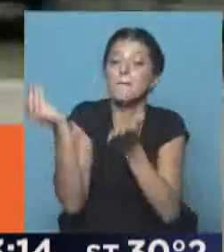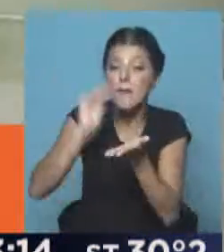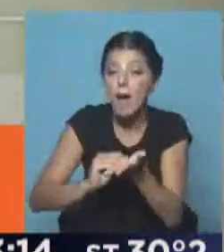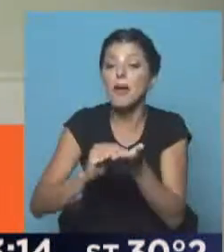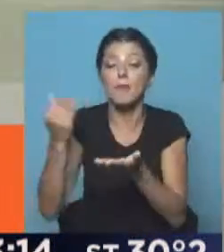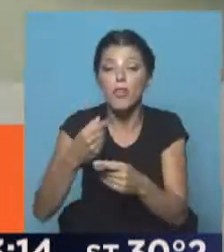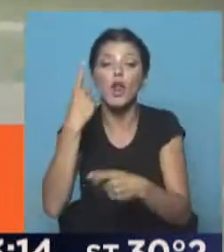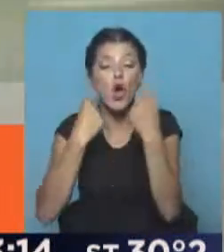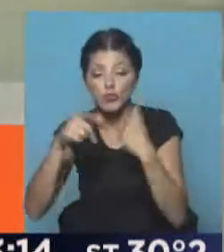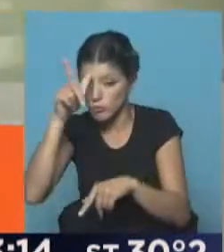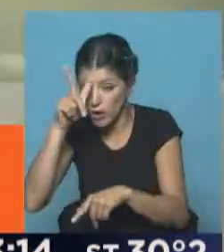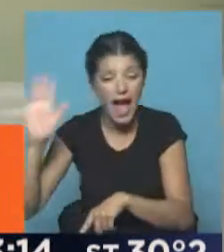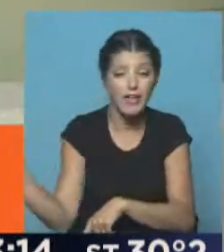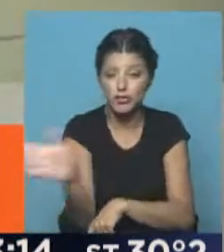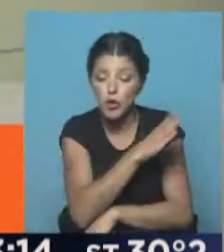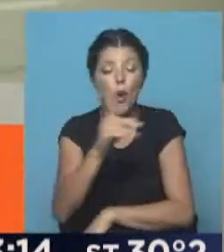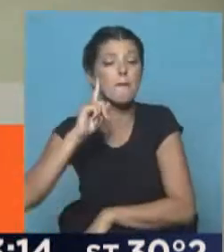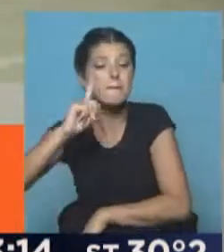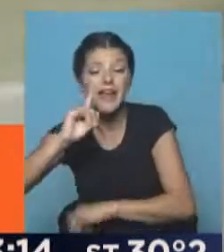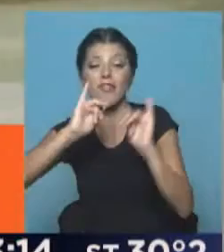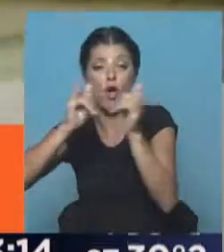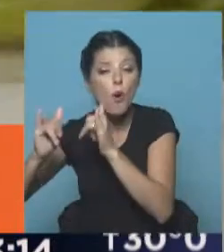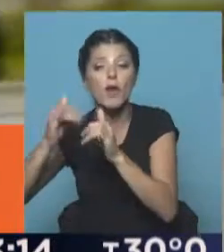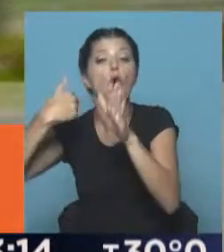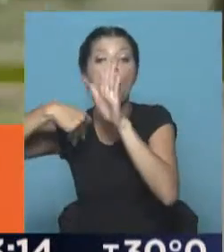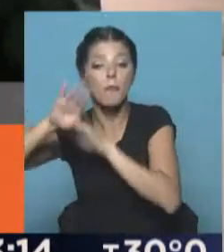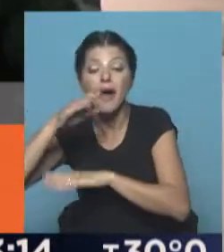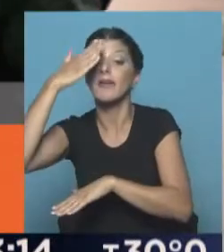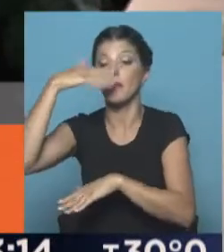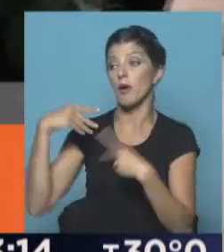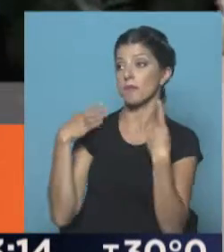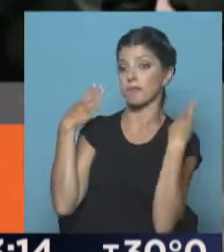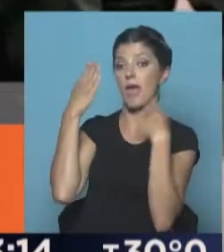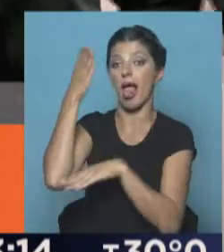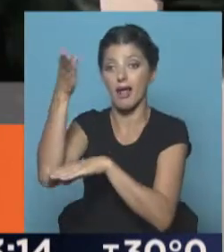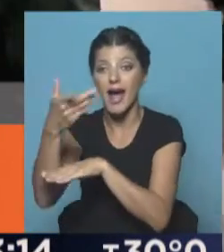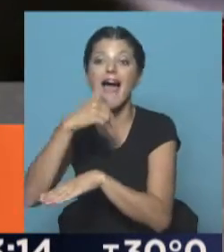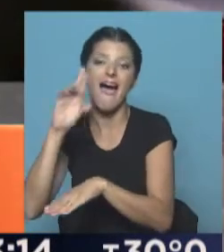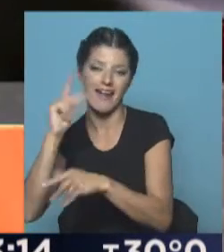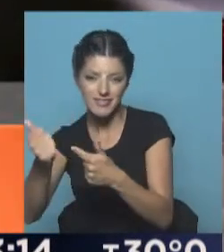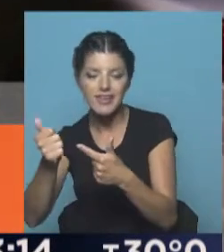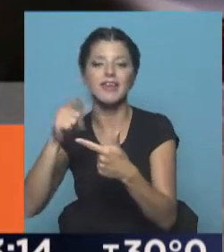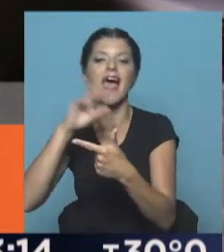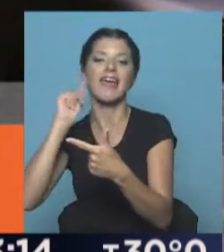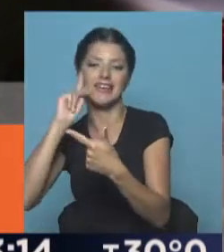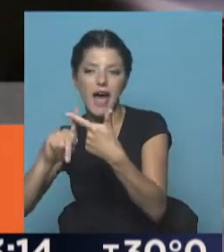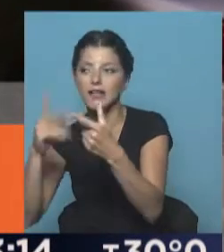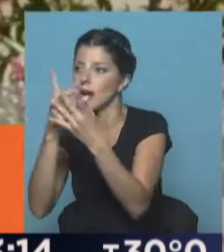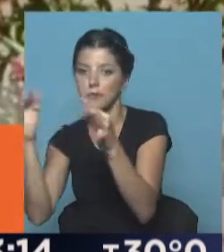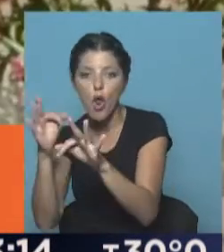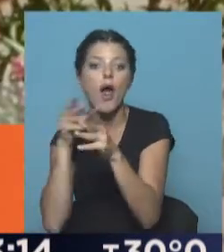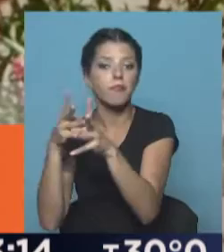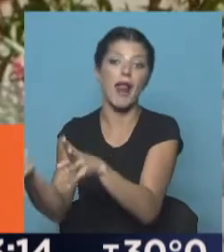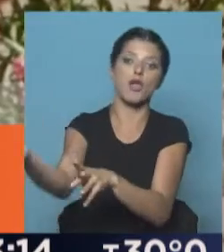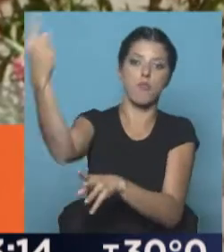tiempo completo a los miles de jóvenes que regresaron tras viajar a combatir en Siria e Irak. Y ahora, además,